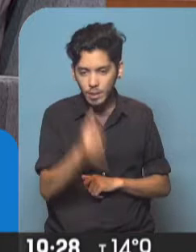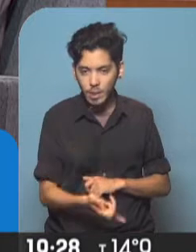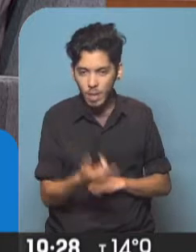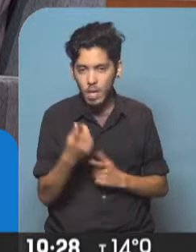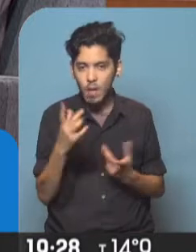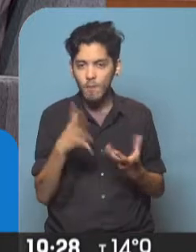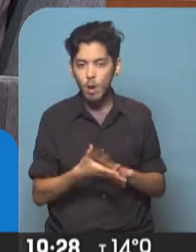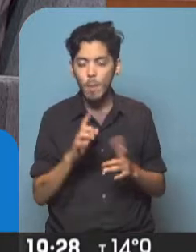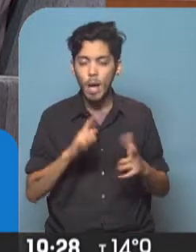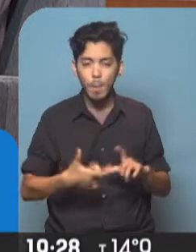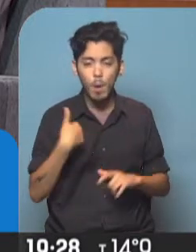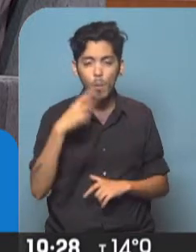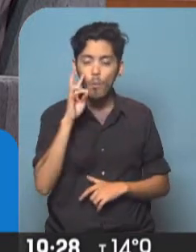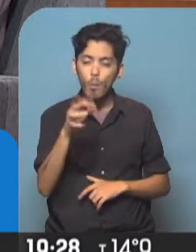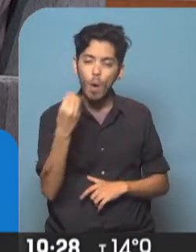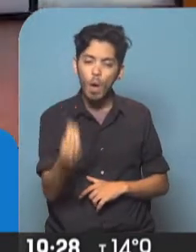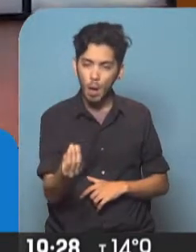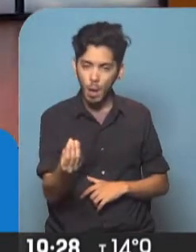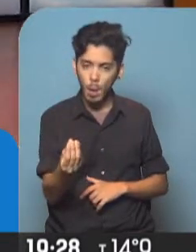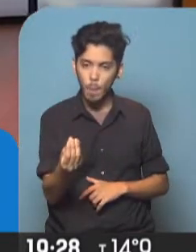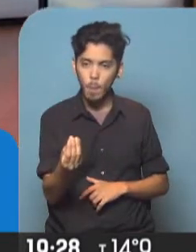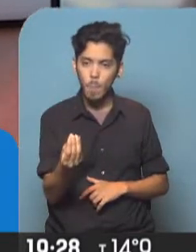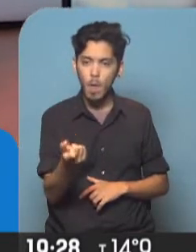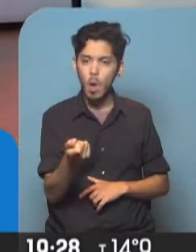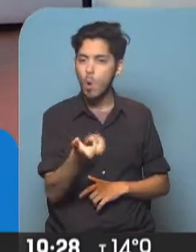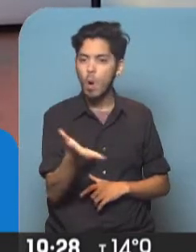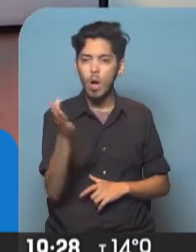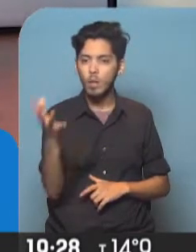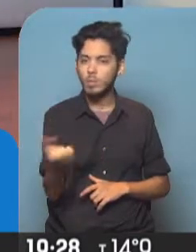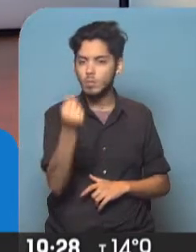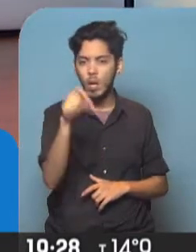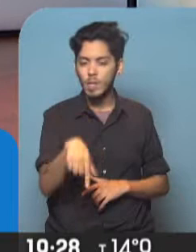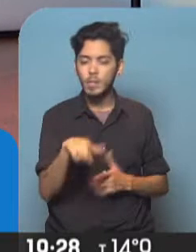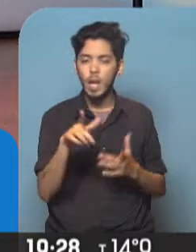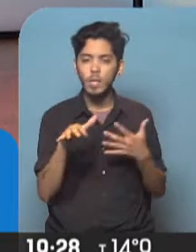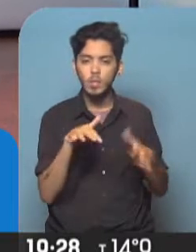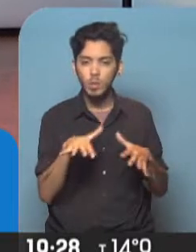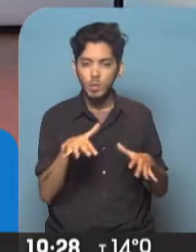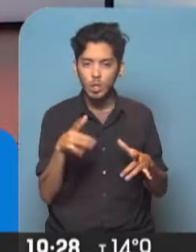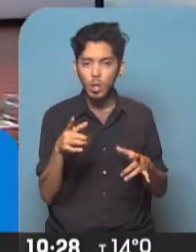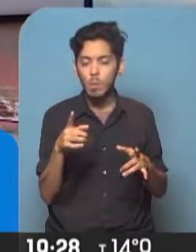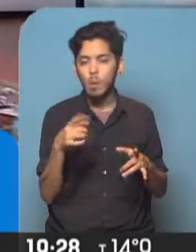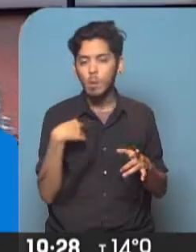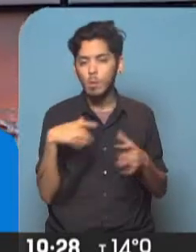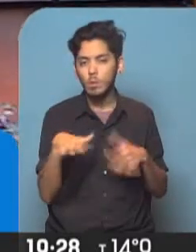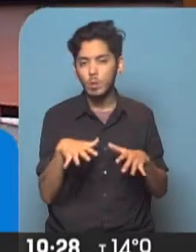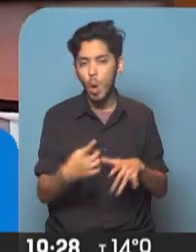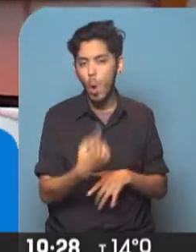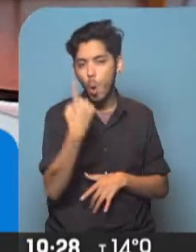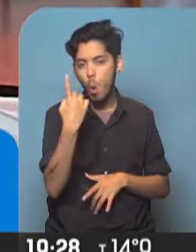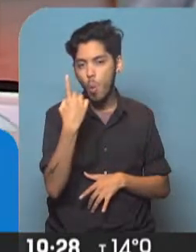que tenemos que ver es de cuánto se consolida esta situación, decía. Es una situación que, bueno,